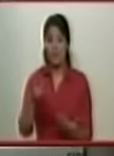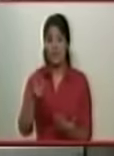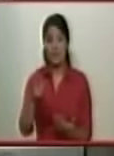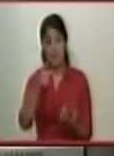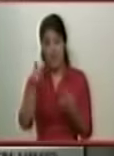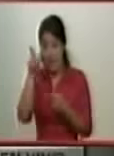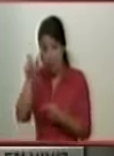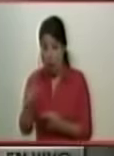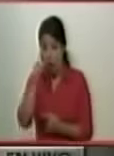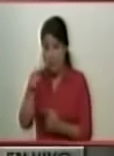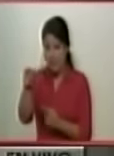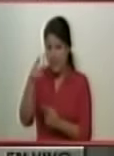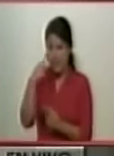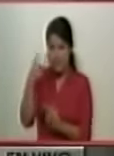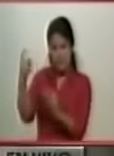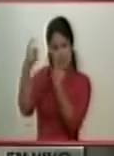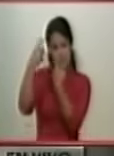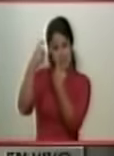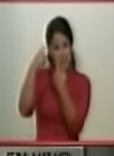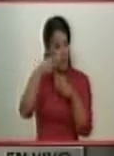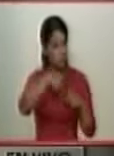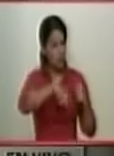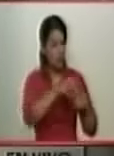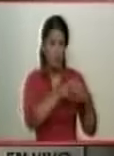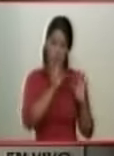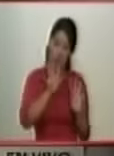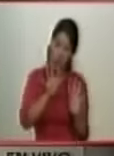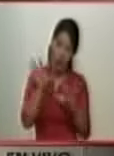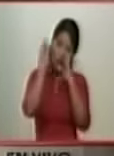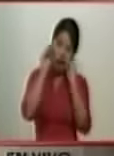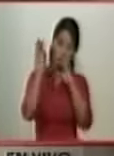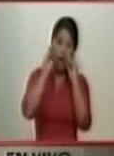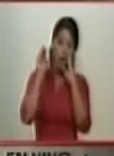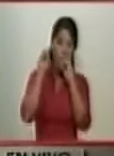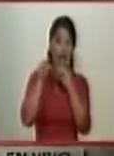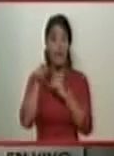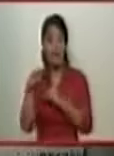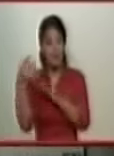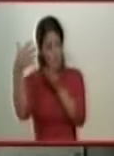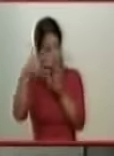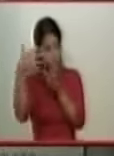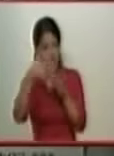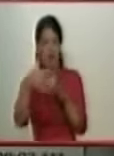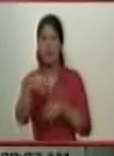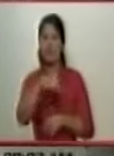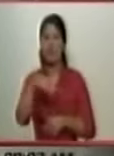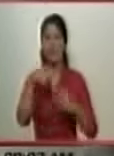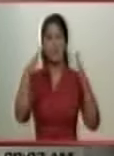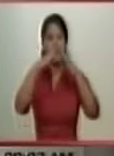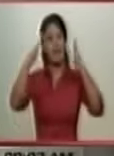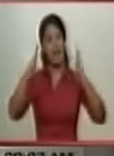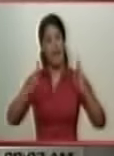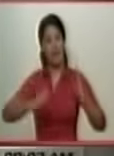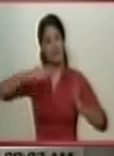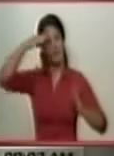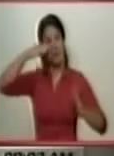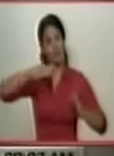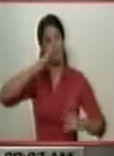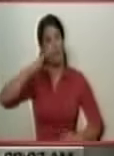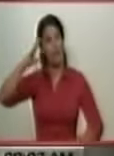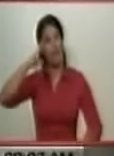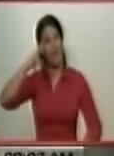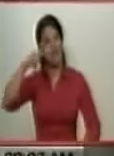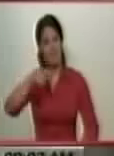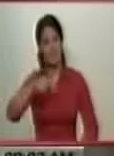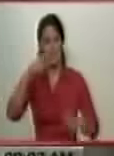centauros durante aquellos años de enseñanzas en las casas de los sueños azules, en las